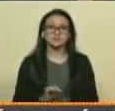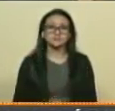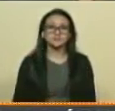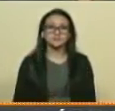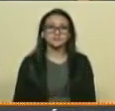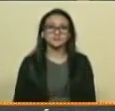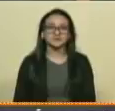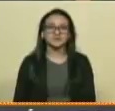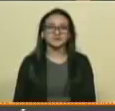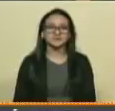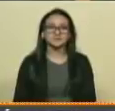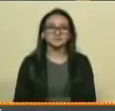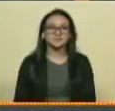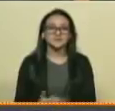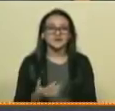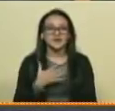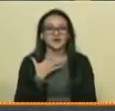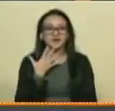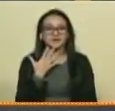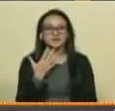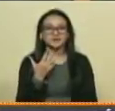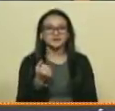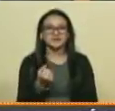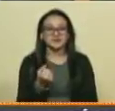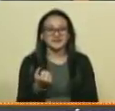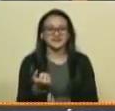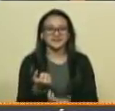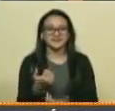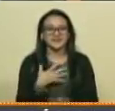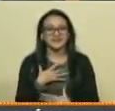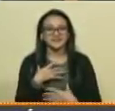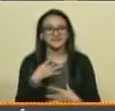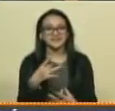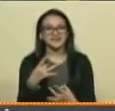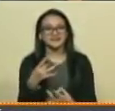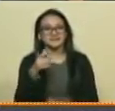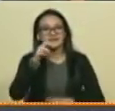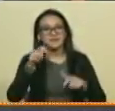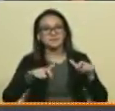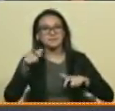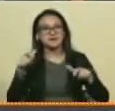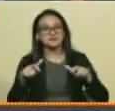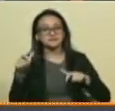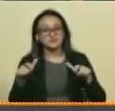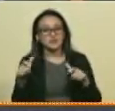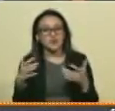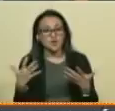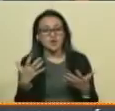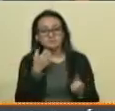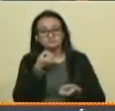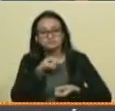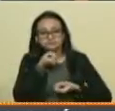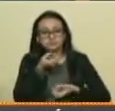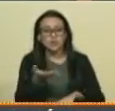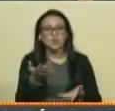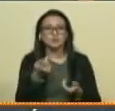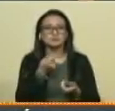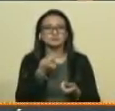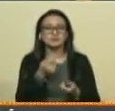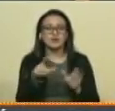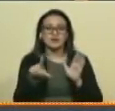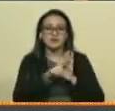que hemos hecho a conciencia, que nos interesa mucho que la gente, una vez salga publicado en la página de divulgación